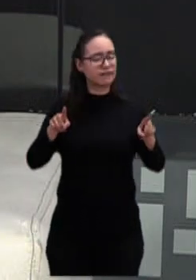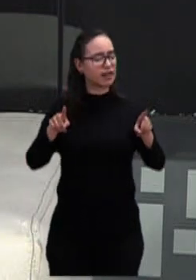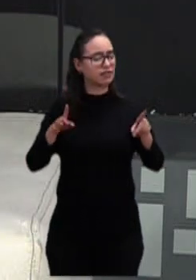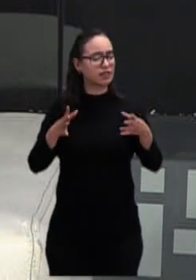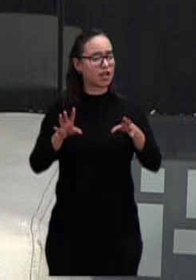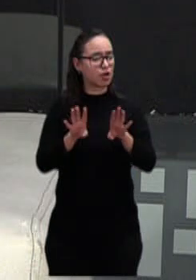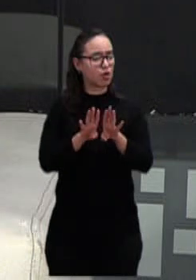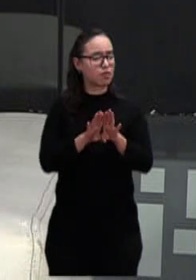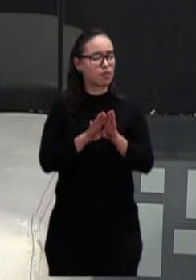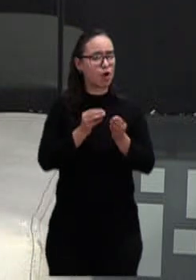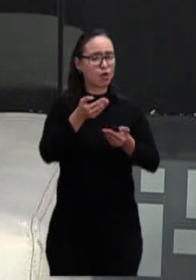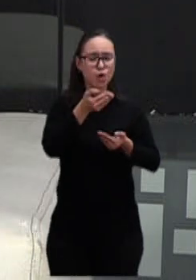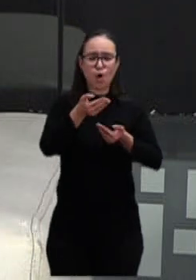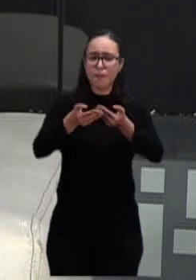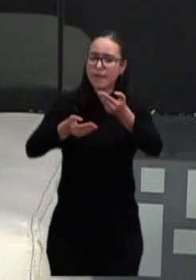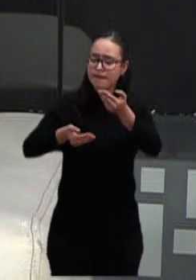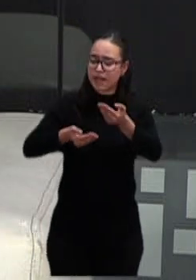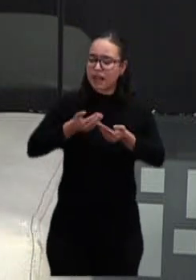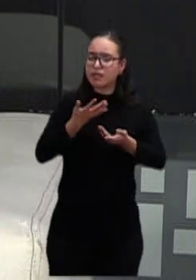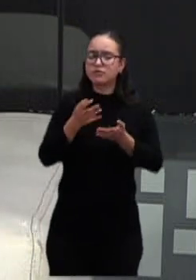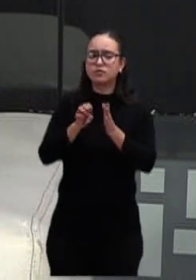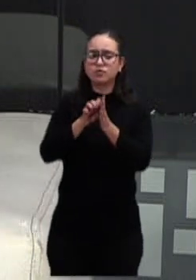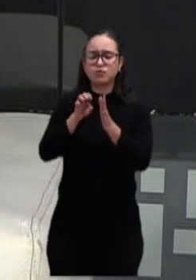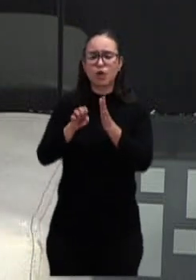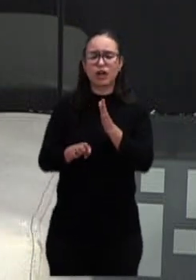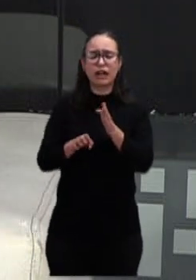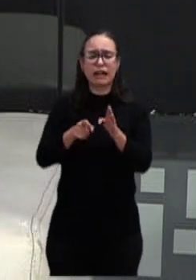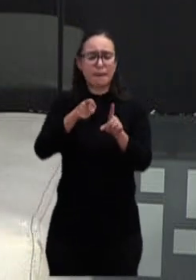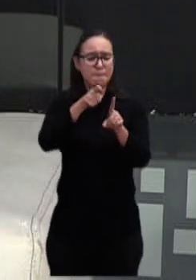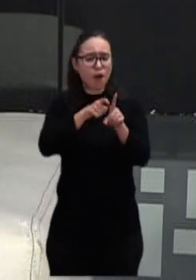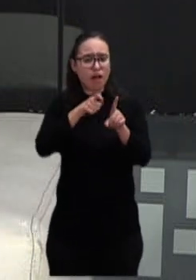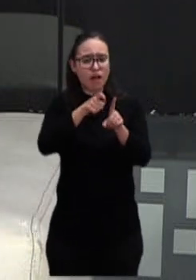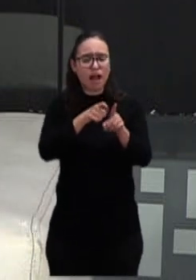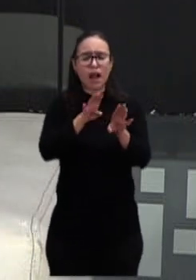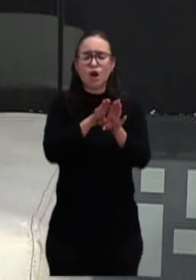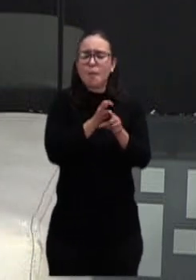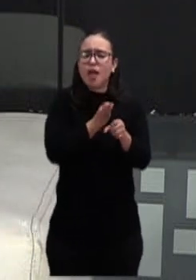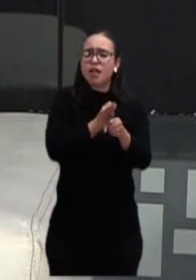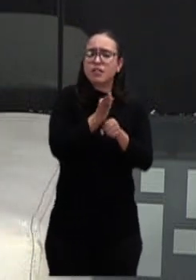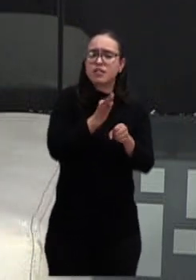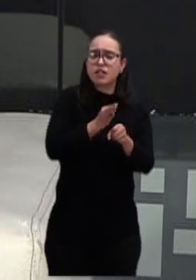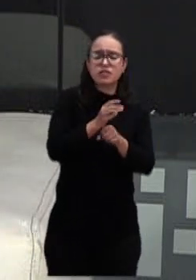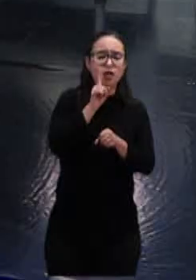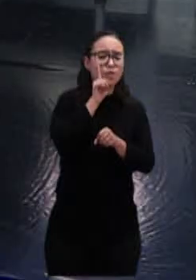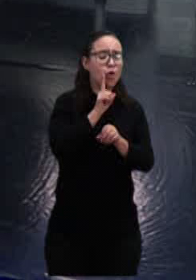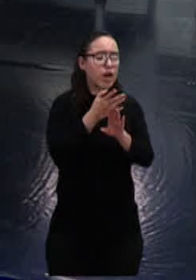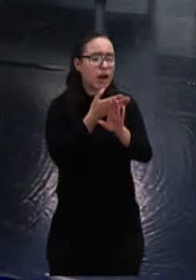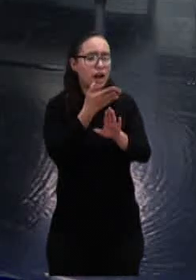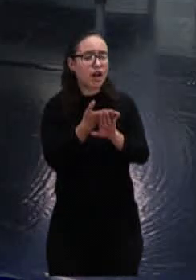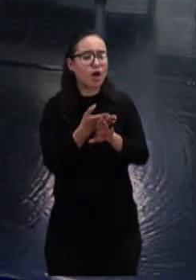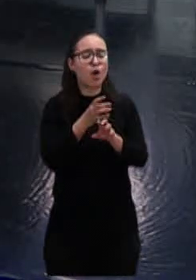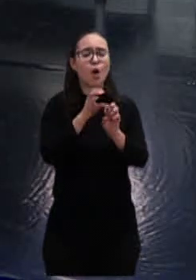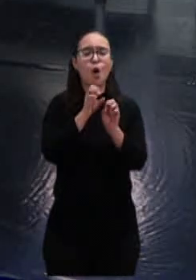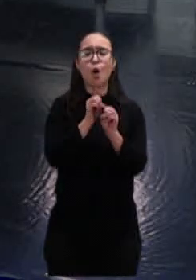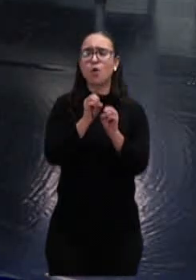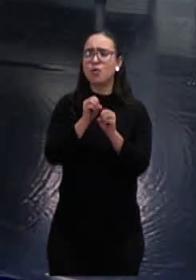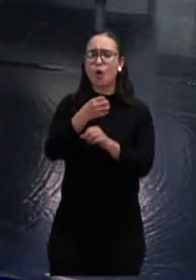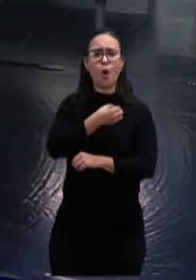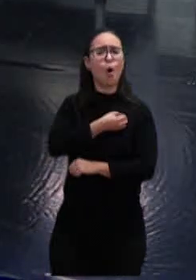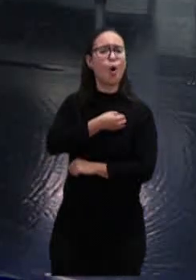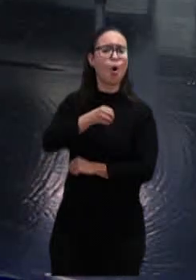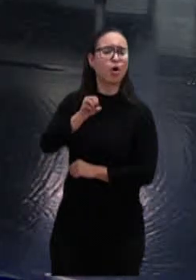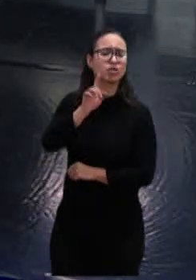ir eliminando los chistes sexistas y el discurso de odio hacia las mujeres